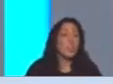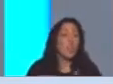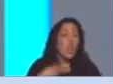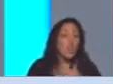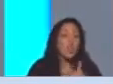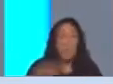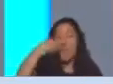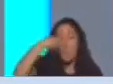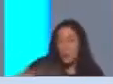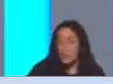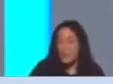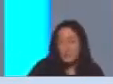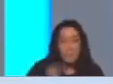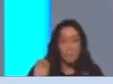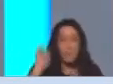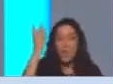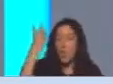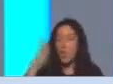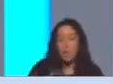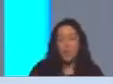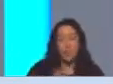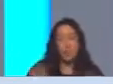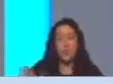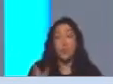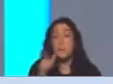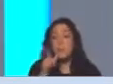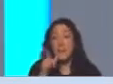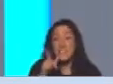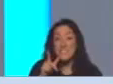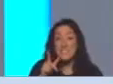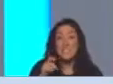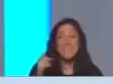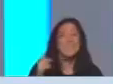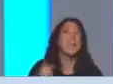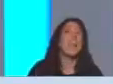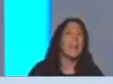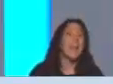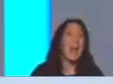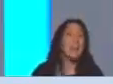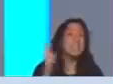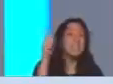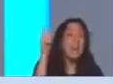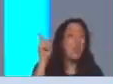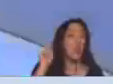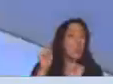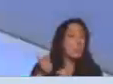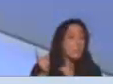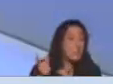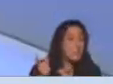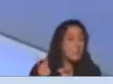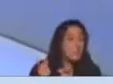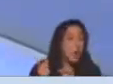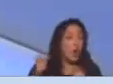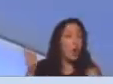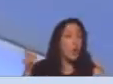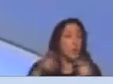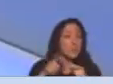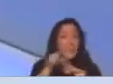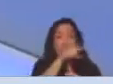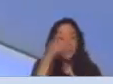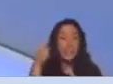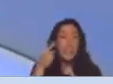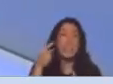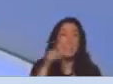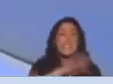tecnología y además serían compatibles con el lanzador que también está está desarrollando la Comisión Nacional de actividades espaciales